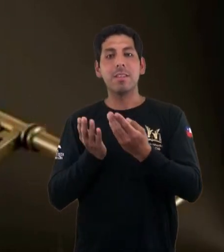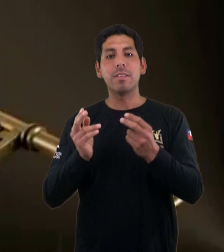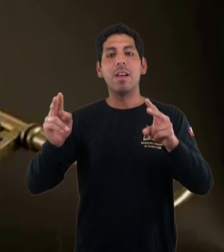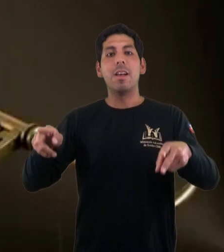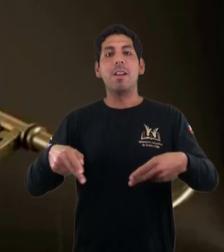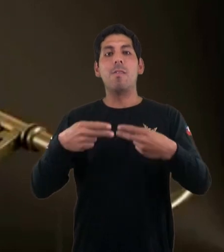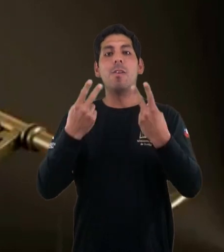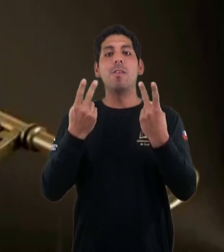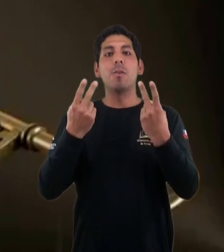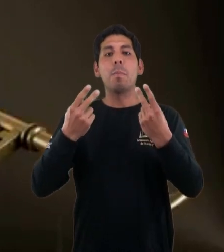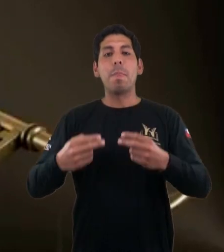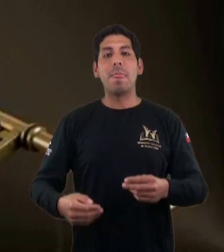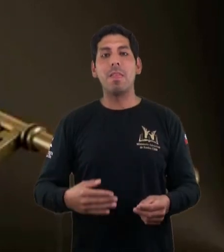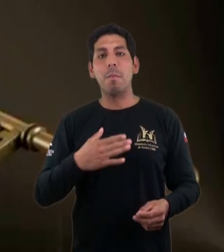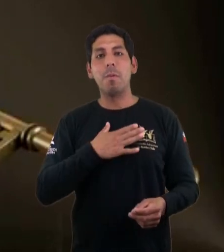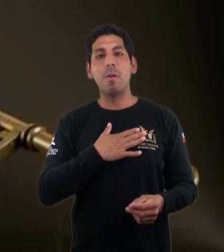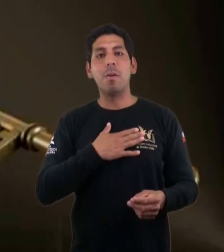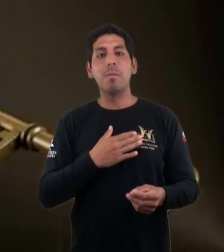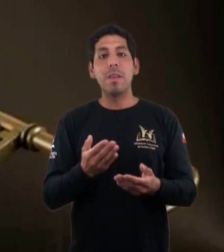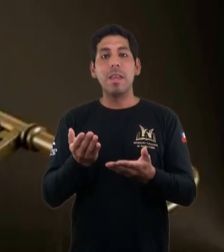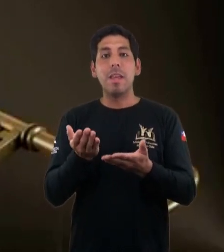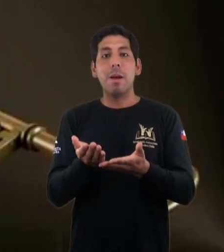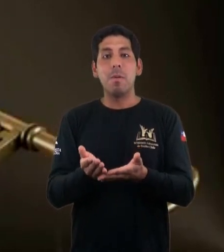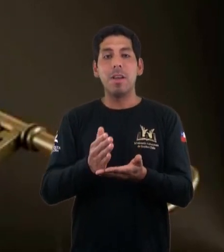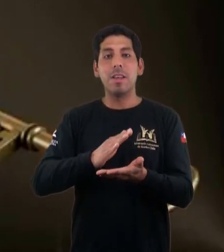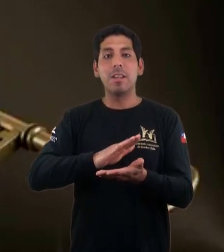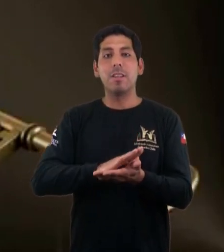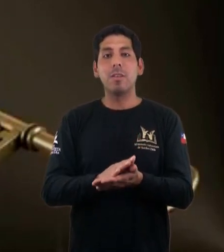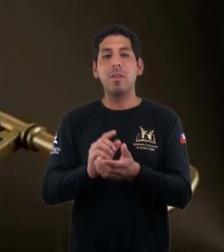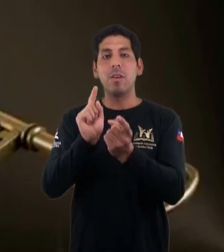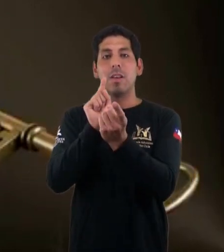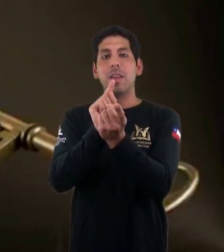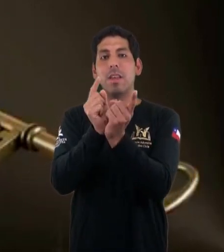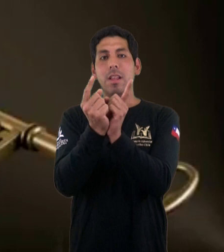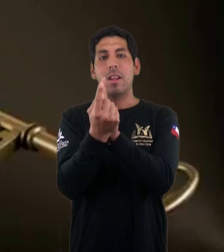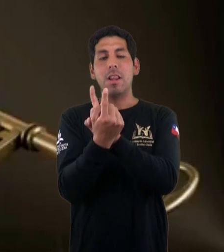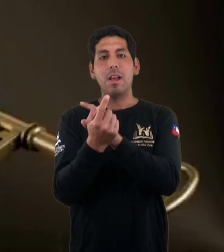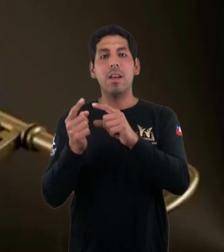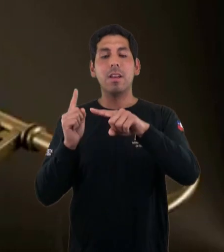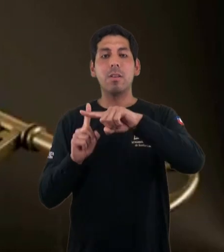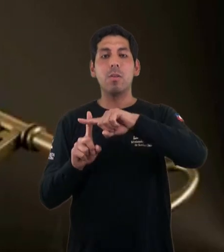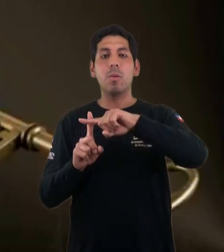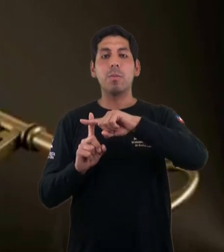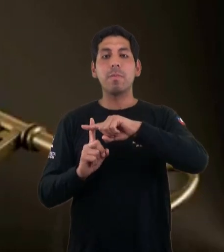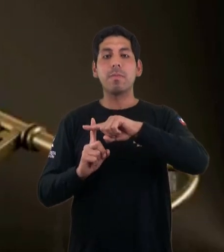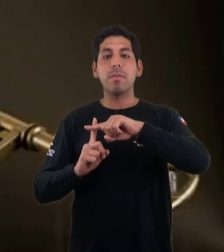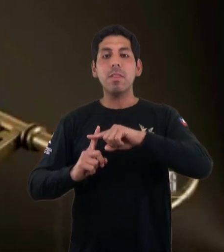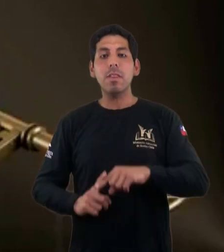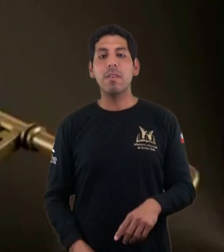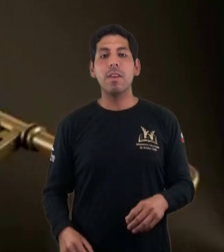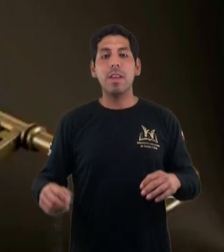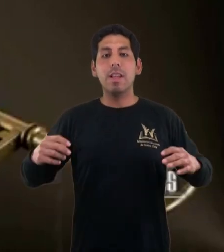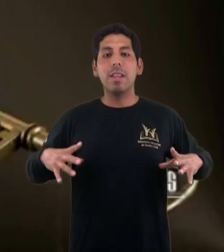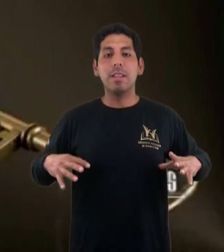me salvó, por mí ha muerto en la cruz.